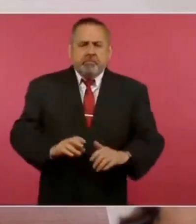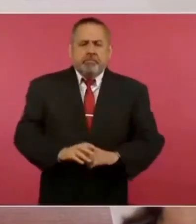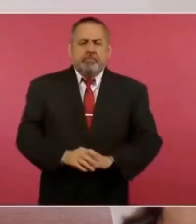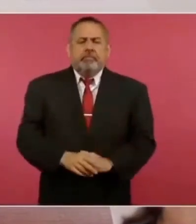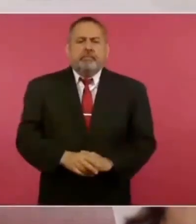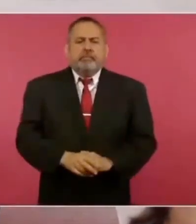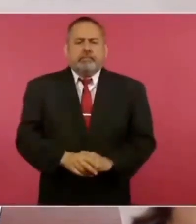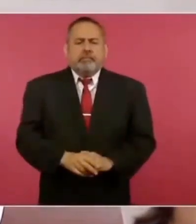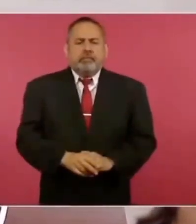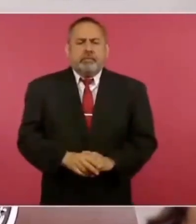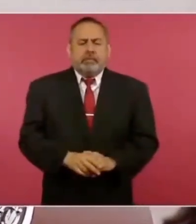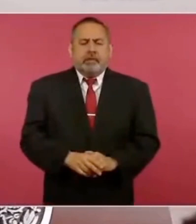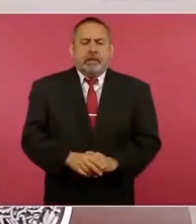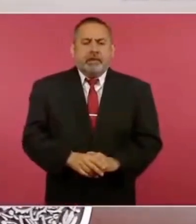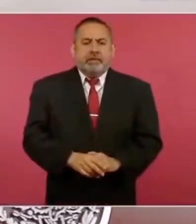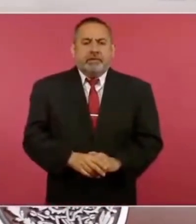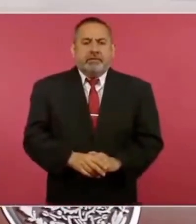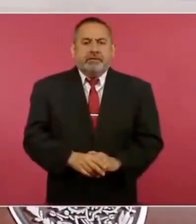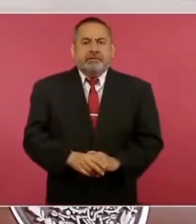Los datos